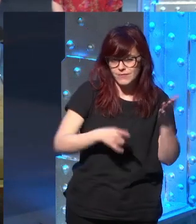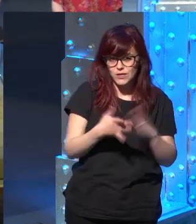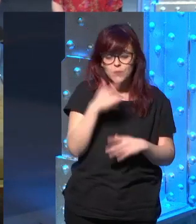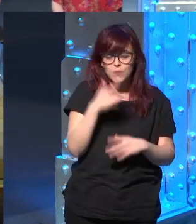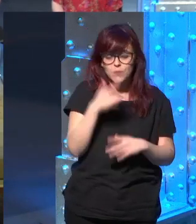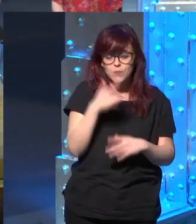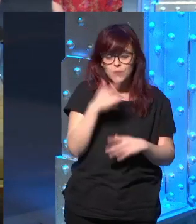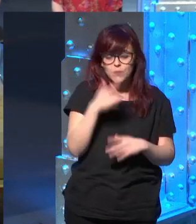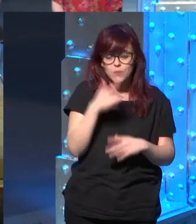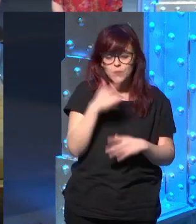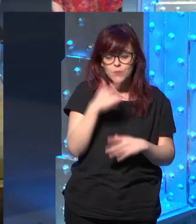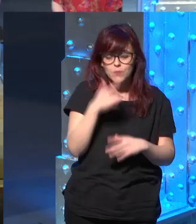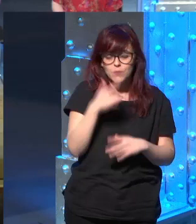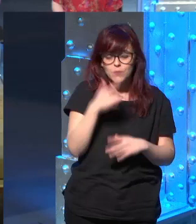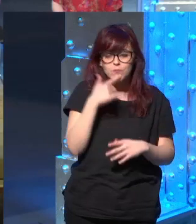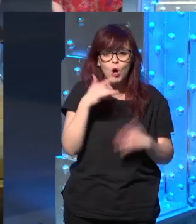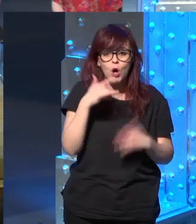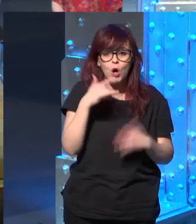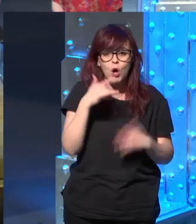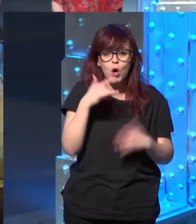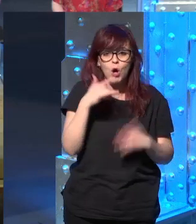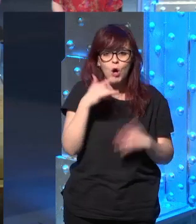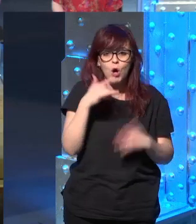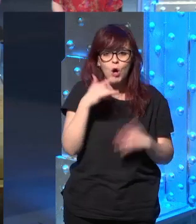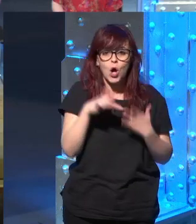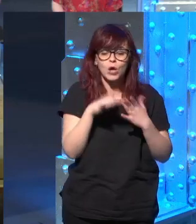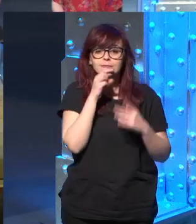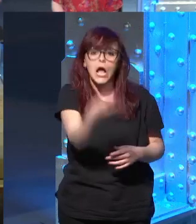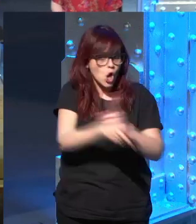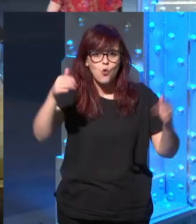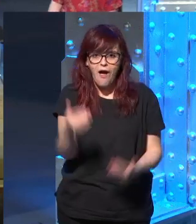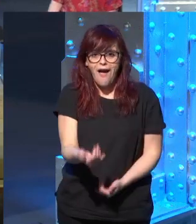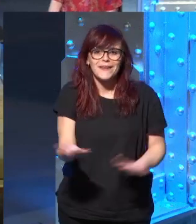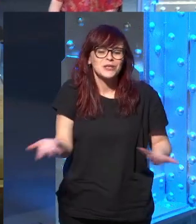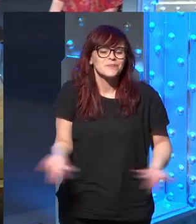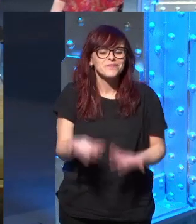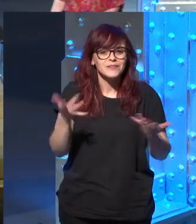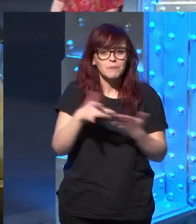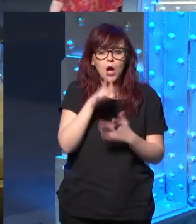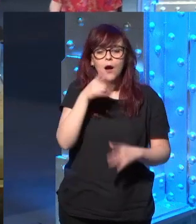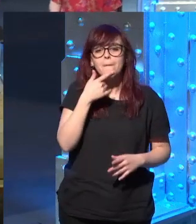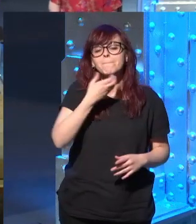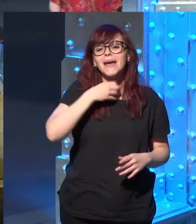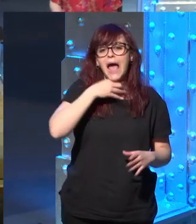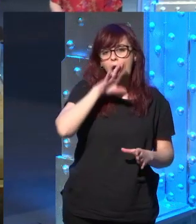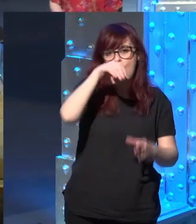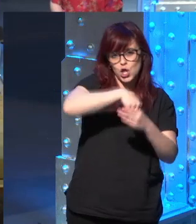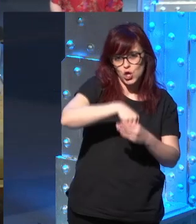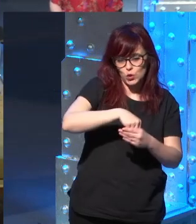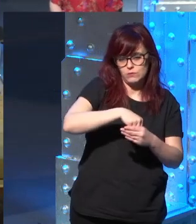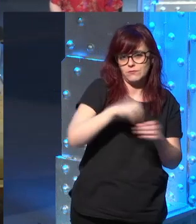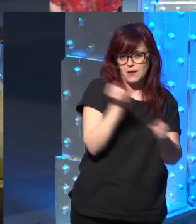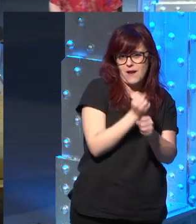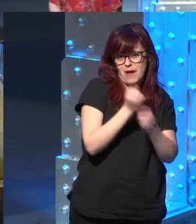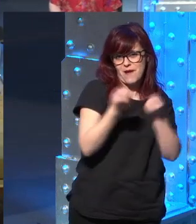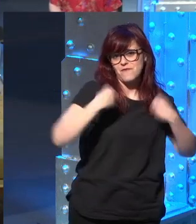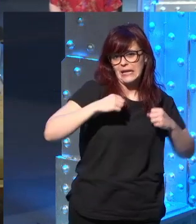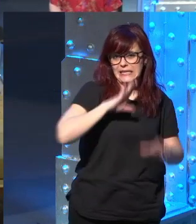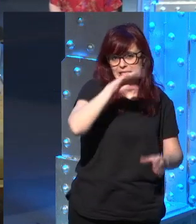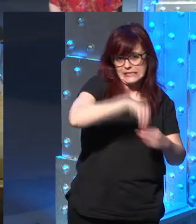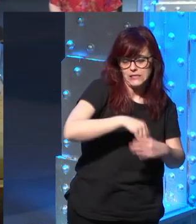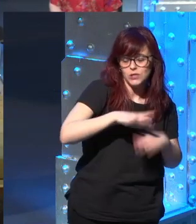que duran 3 años, uh-huh. que los trabajos no tenemos contrato fijo, los siempre becarios. Hemos sido becarios uh-huh. eternos. Y claro, al final se